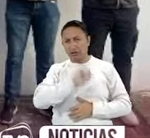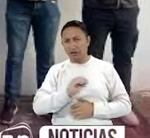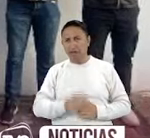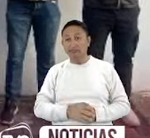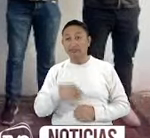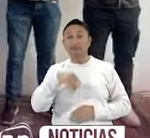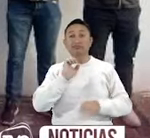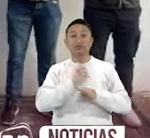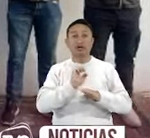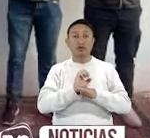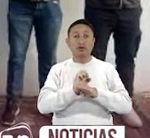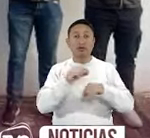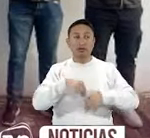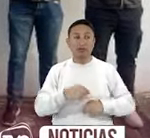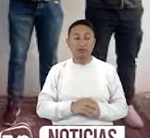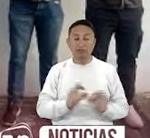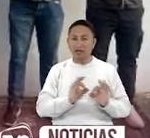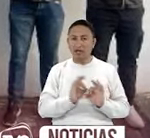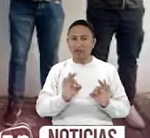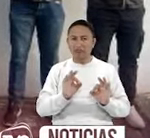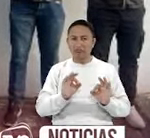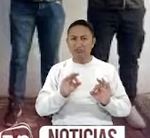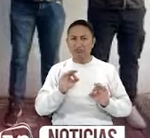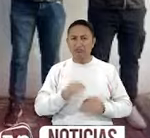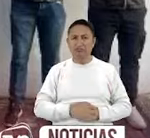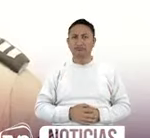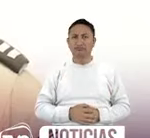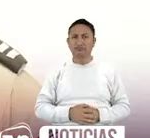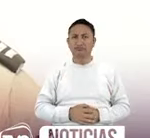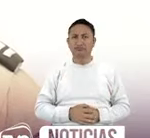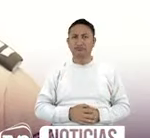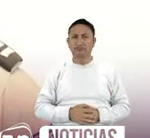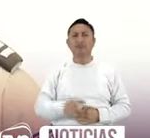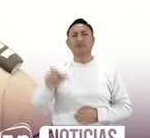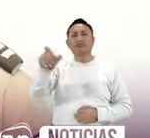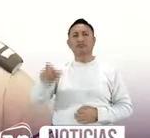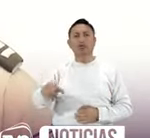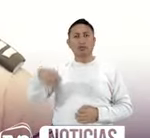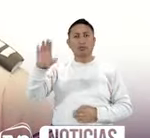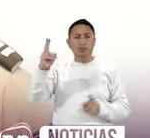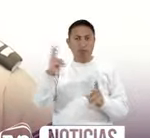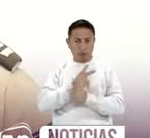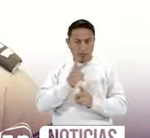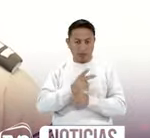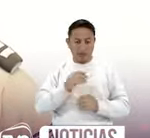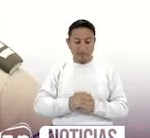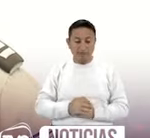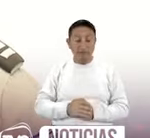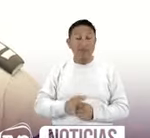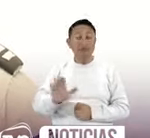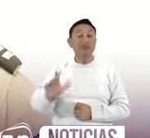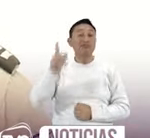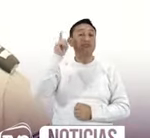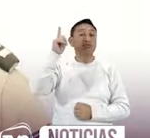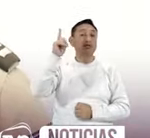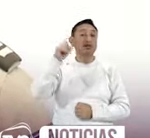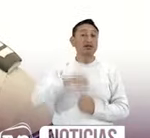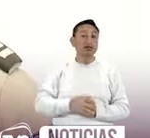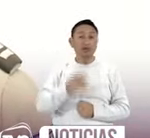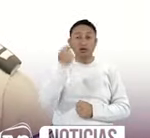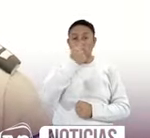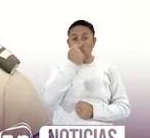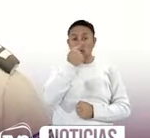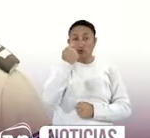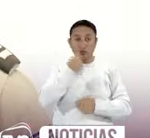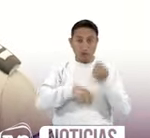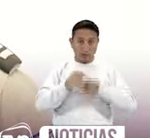no tiene cuentas pendientes con la justicia. Un ciudadano de alta peligrosidad considerado el número uno en tráfico de sustancias catalogadas sujetas a